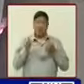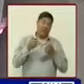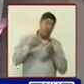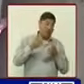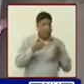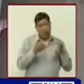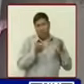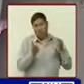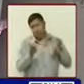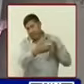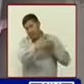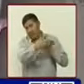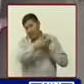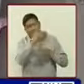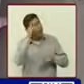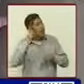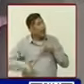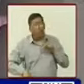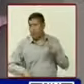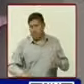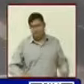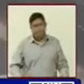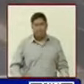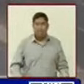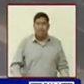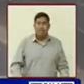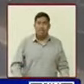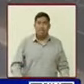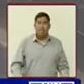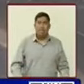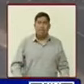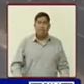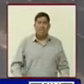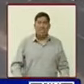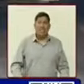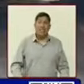hacia aquel lado y se ha entrado, ya no ha podido girar.